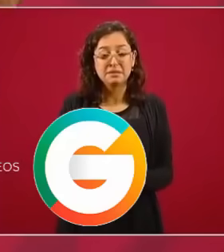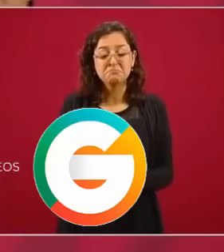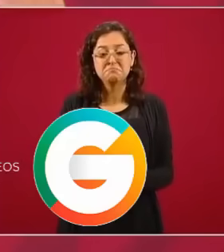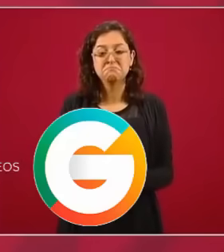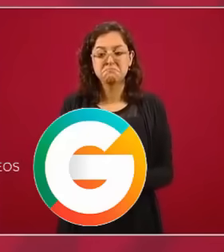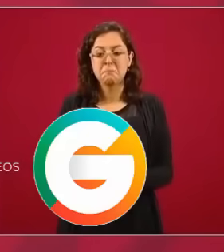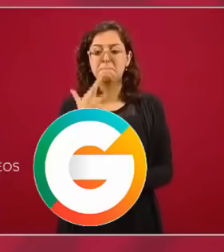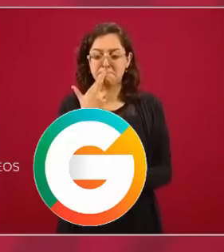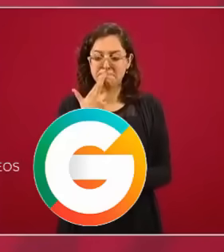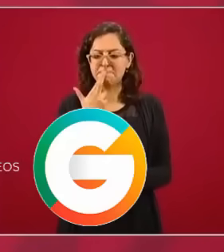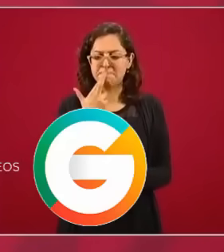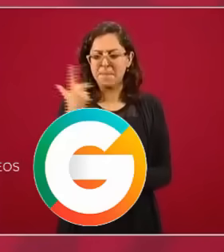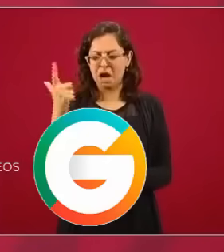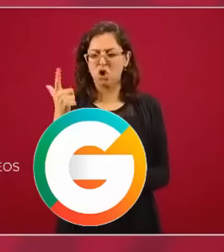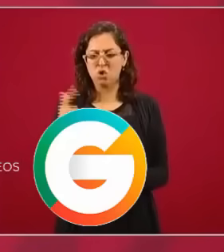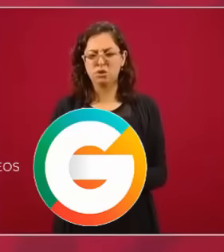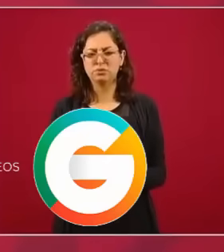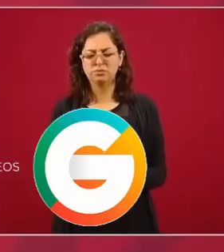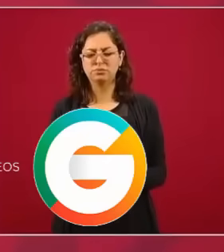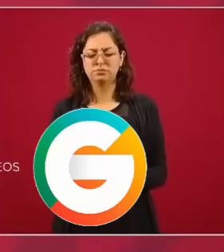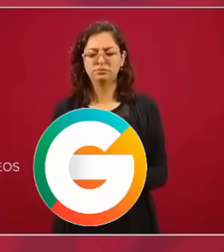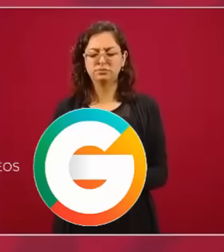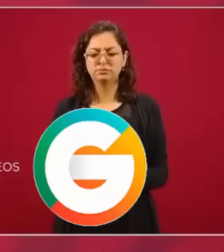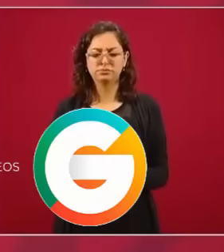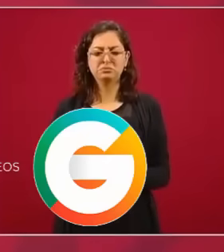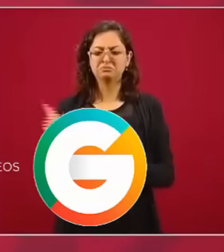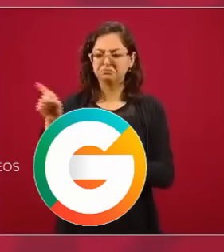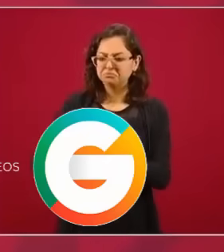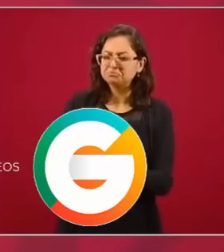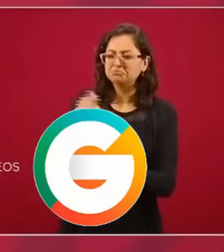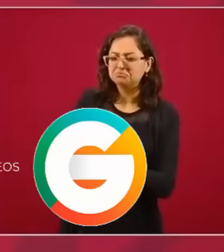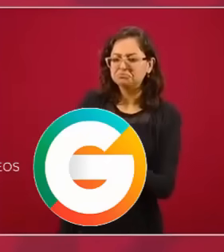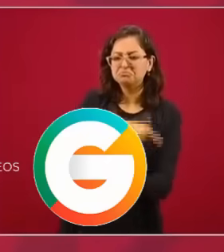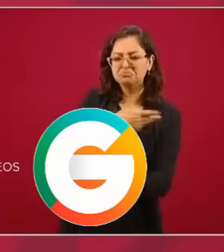que se dé la crítica